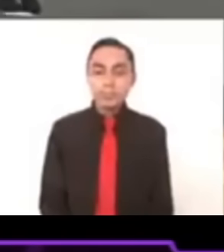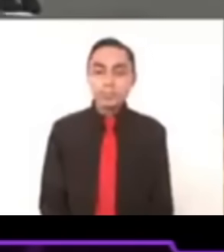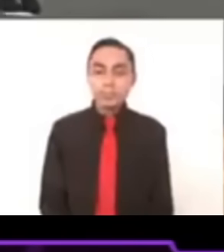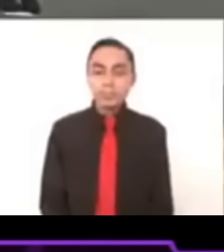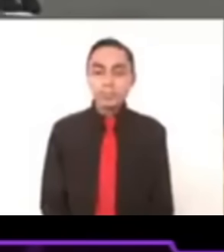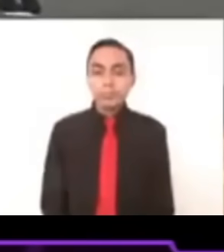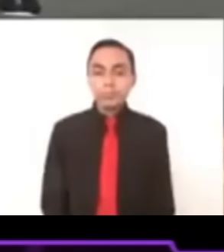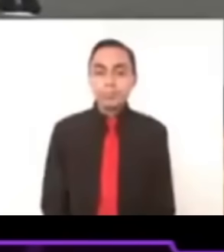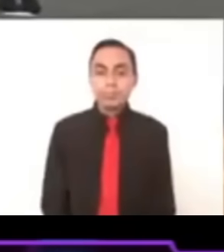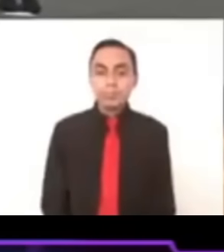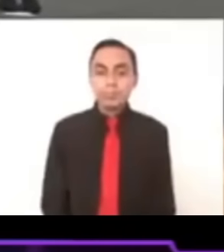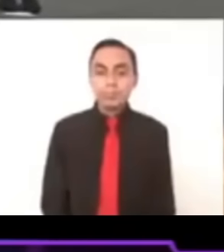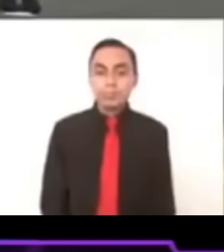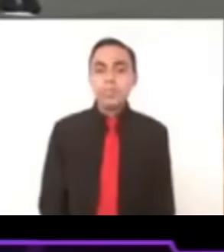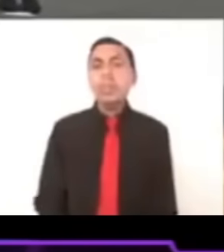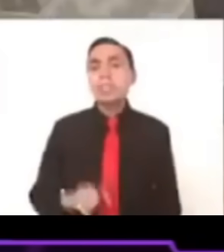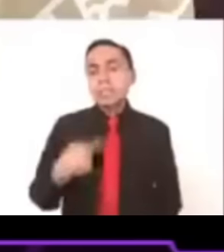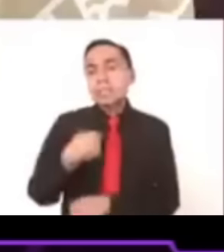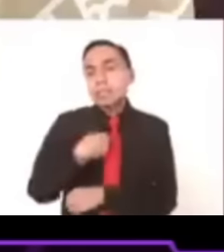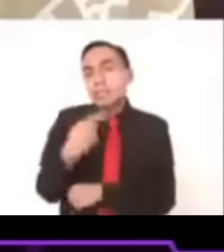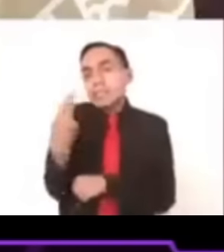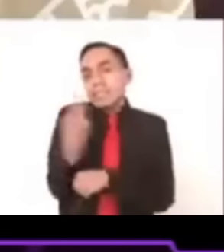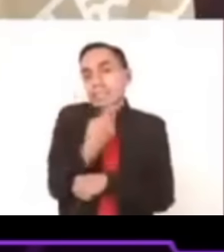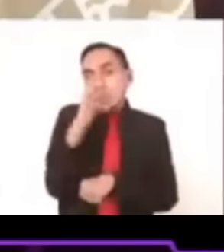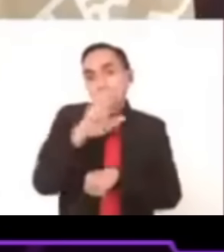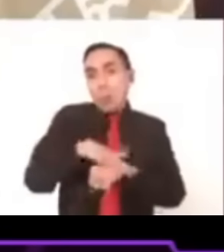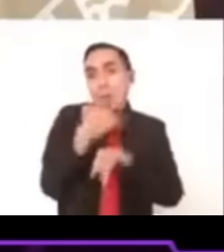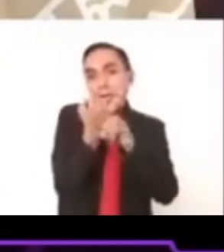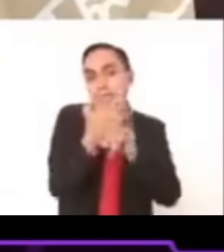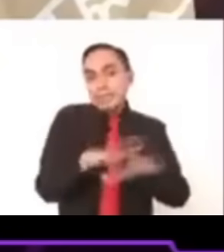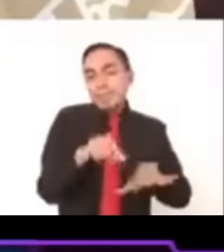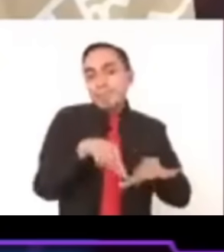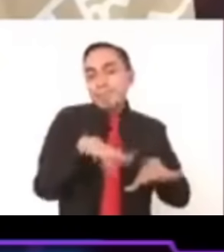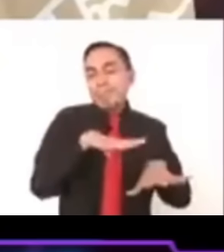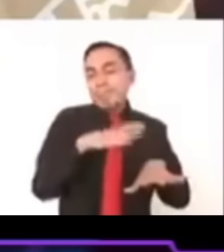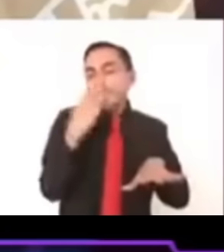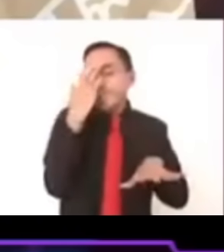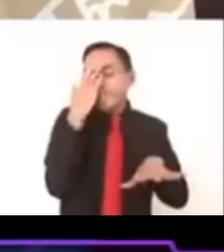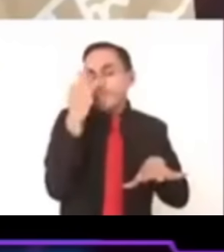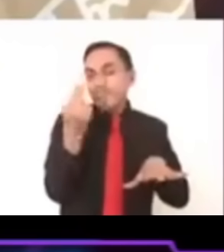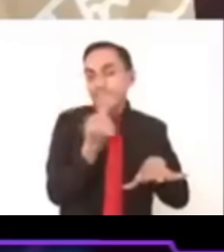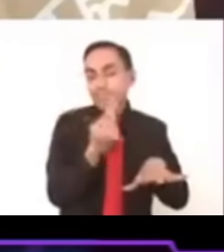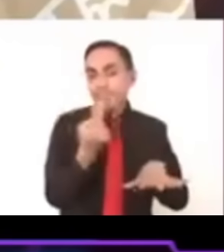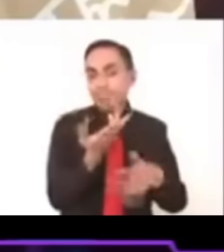Vamos a ver qué otra información tenemos, pero en principio,